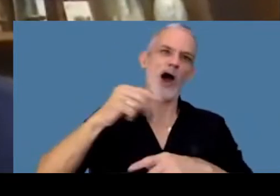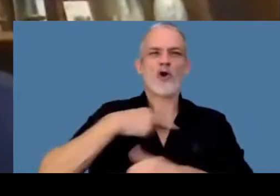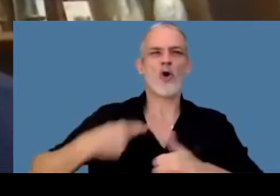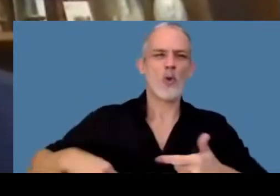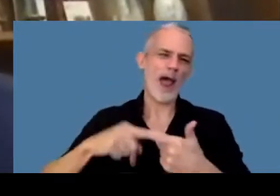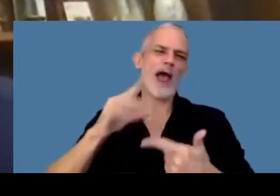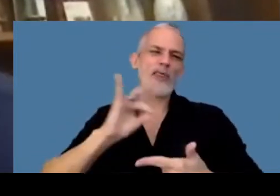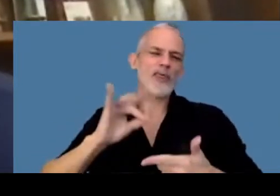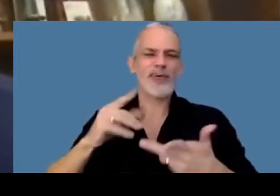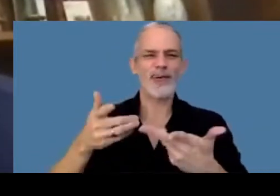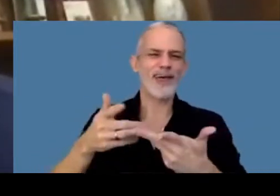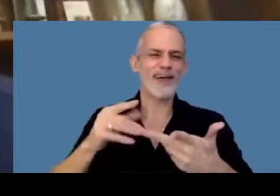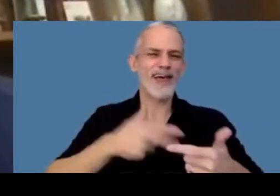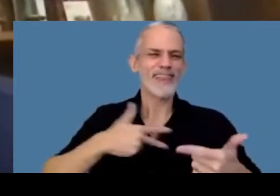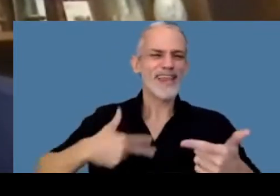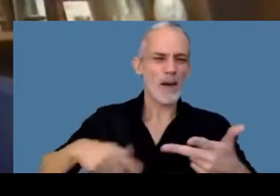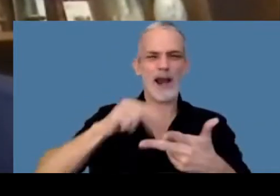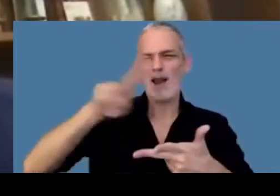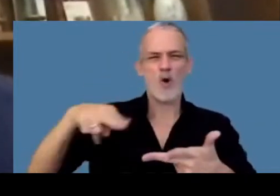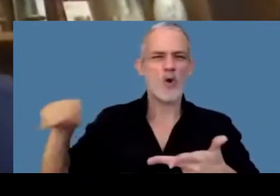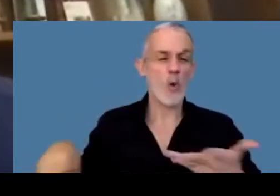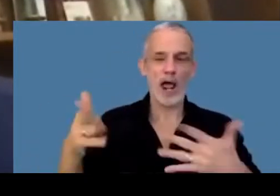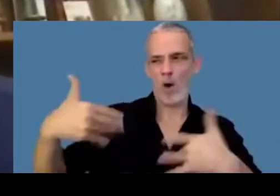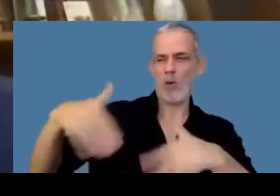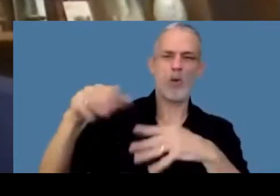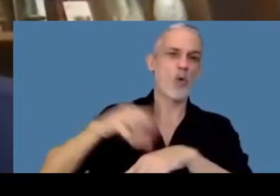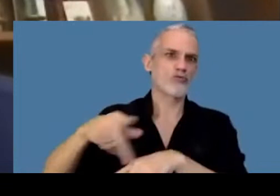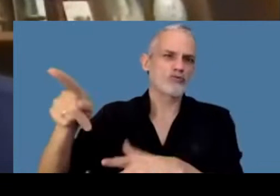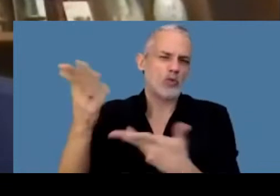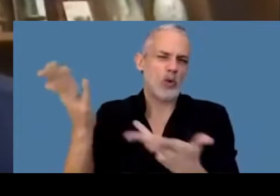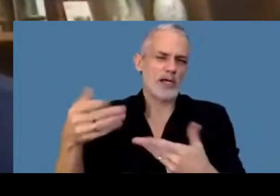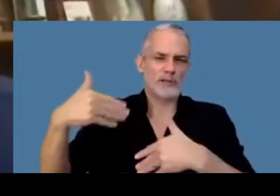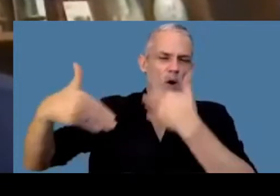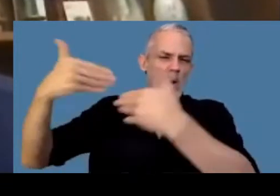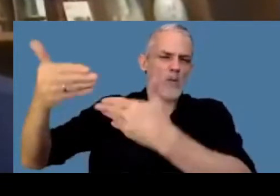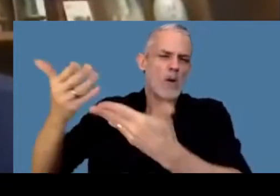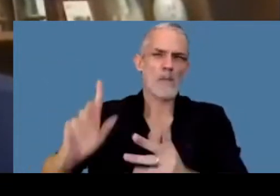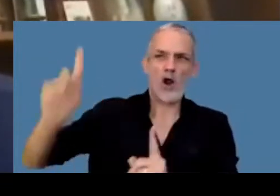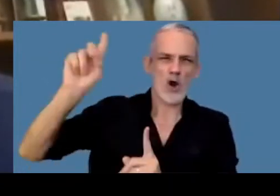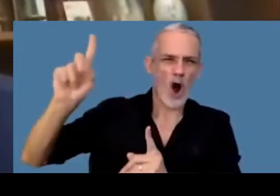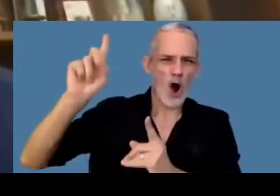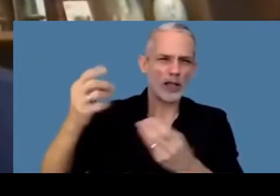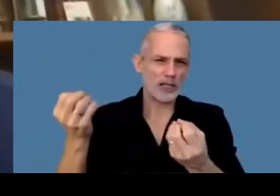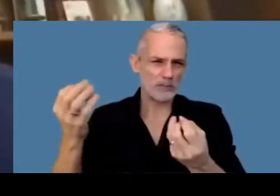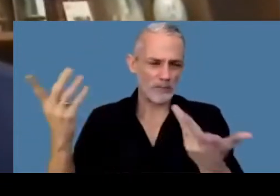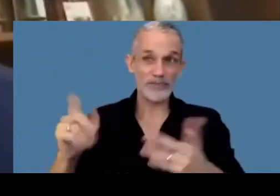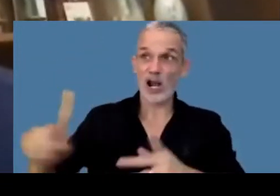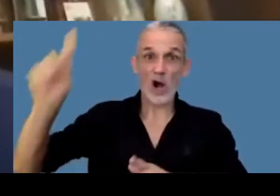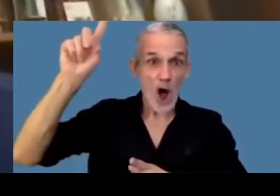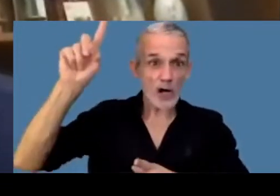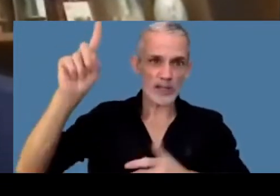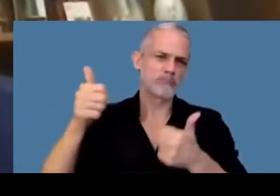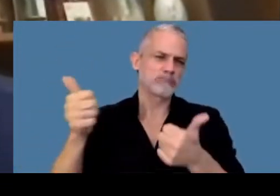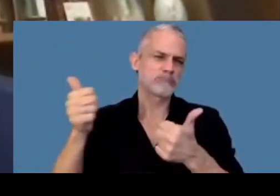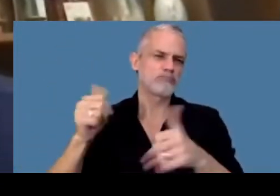elementos relevantes en el grado de desarrollo y de distribución de la riqueza en los países nórdicos son los